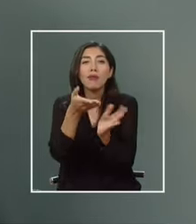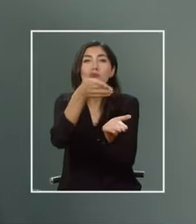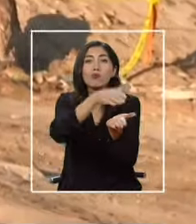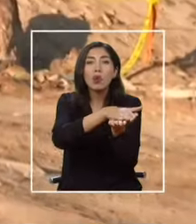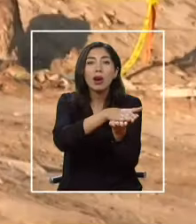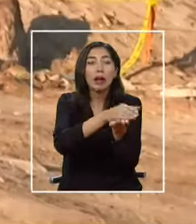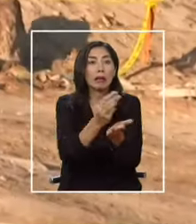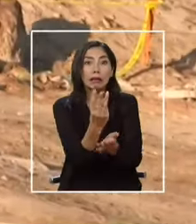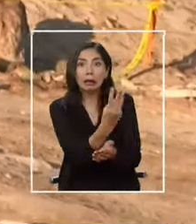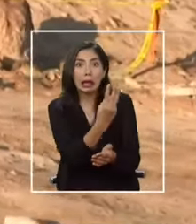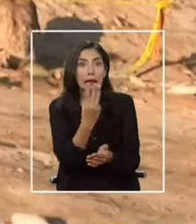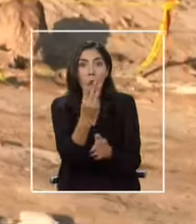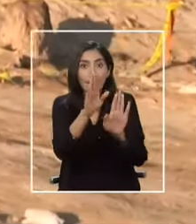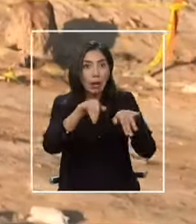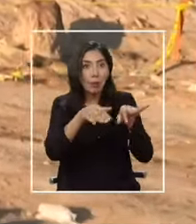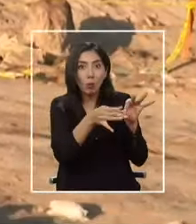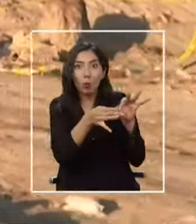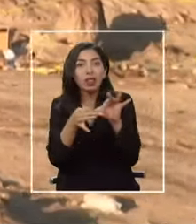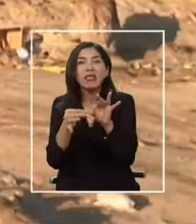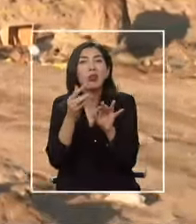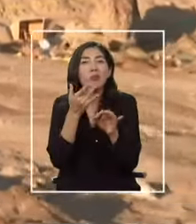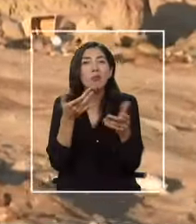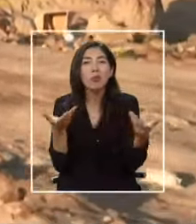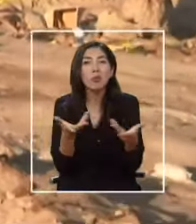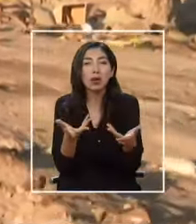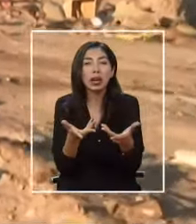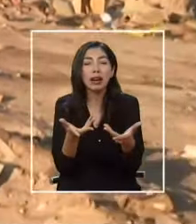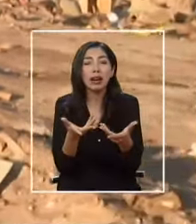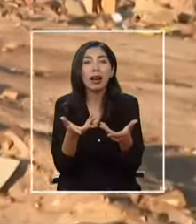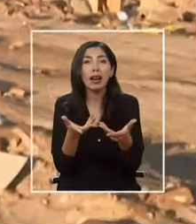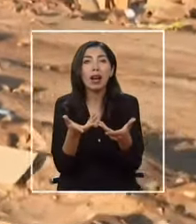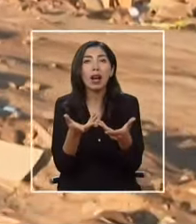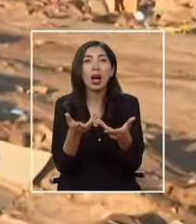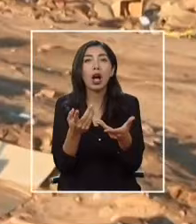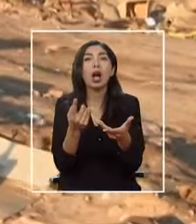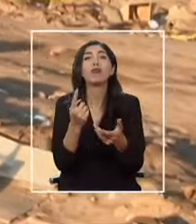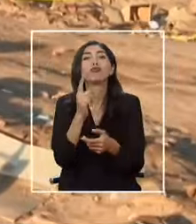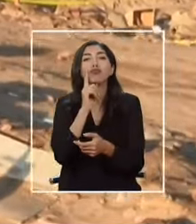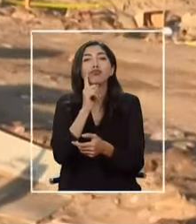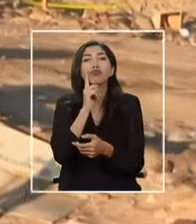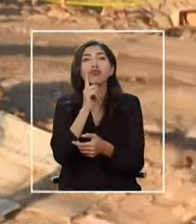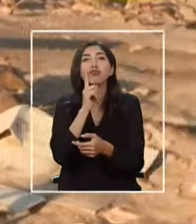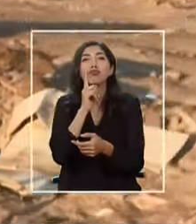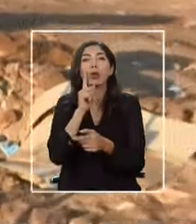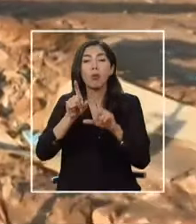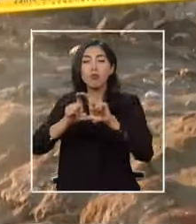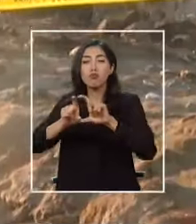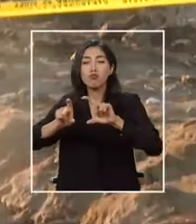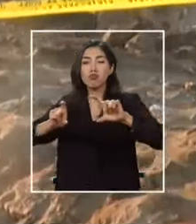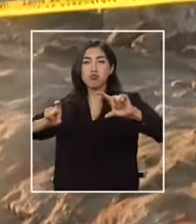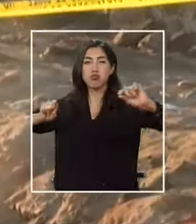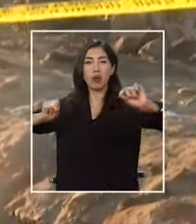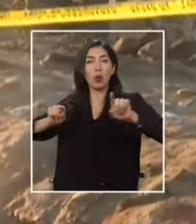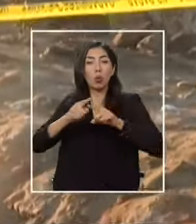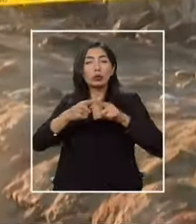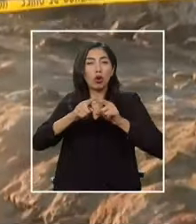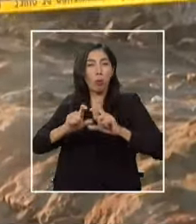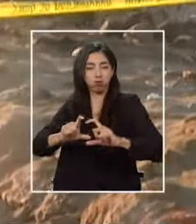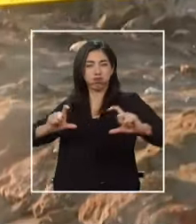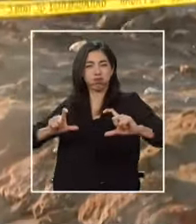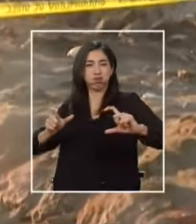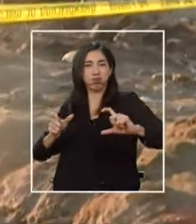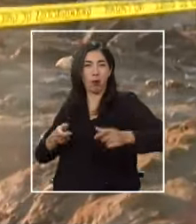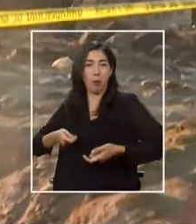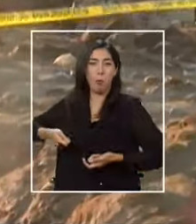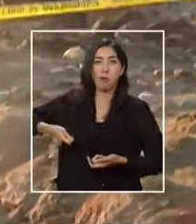tres casos se provoca por un objeto contundente o cortopunzante. Todavía